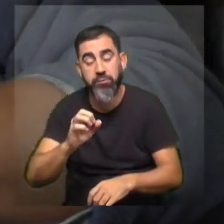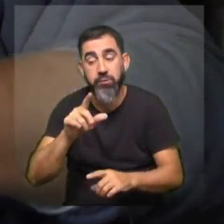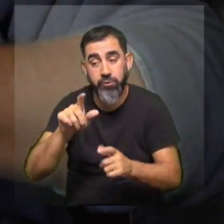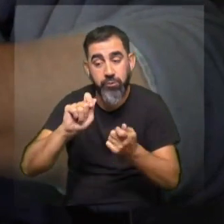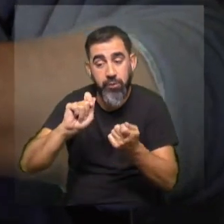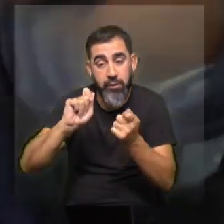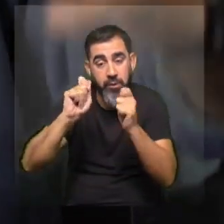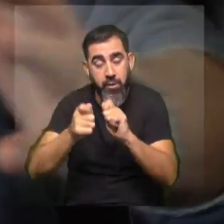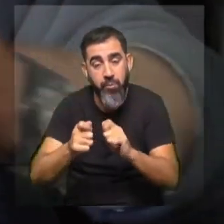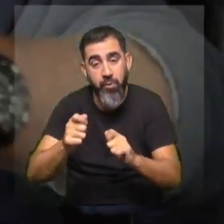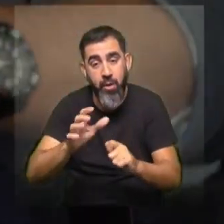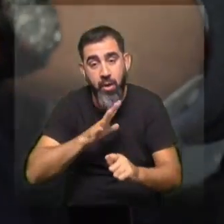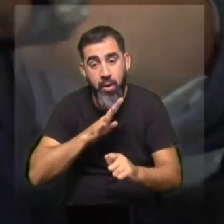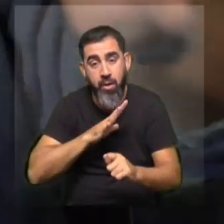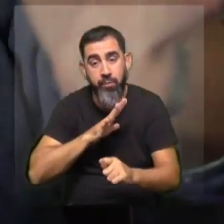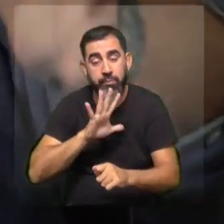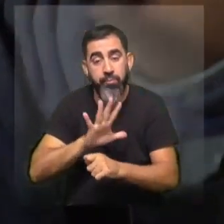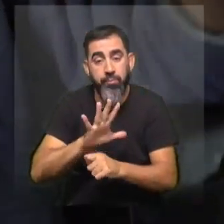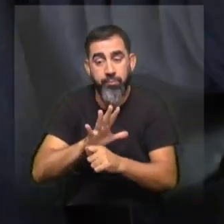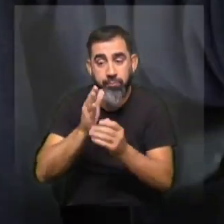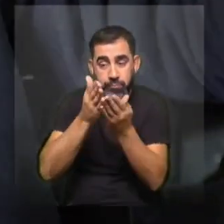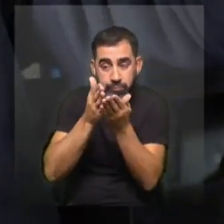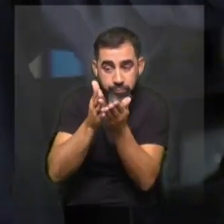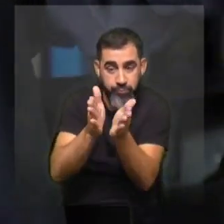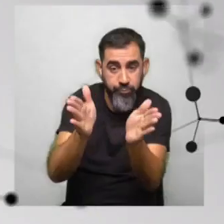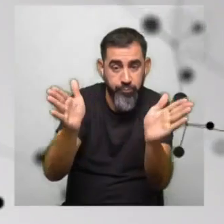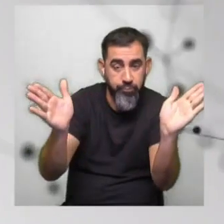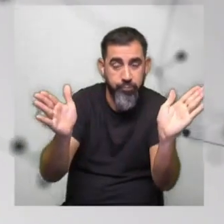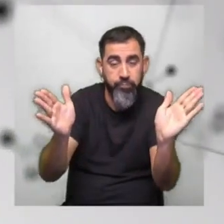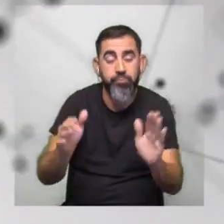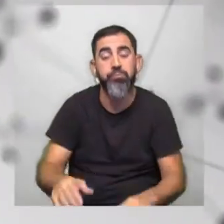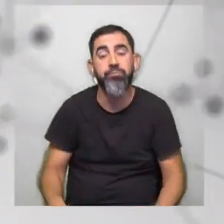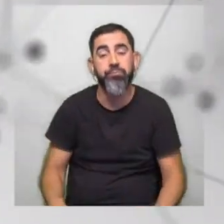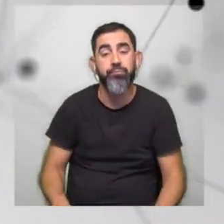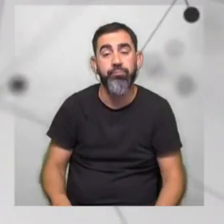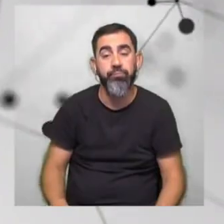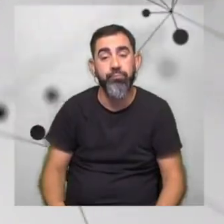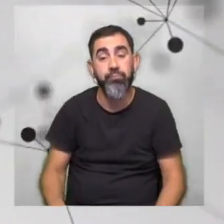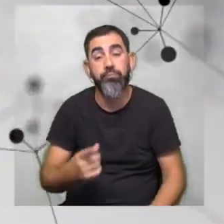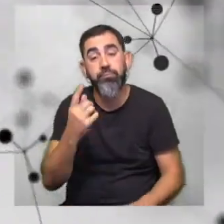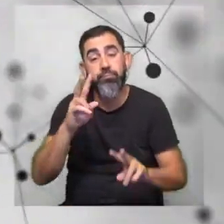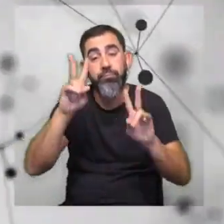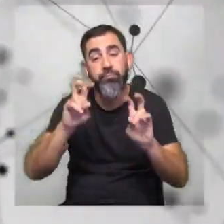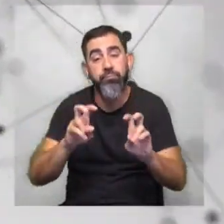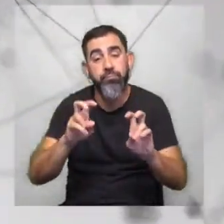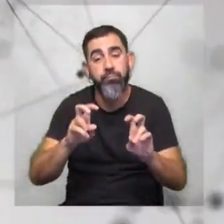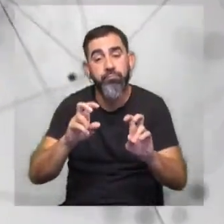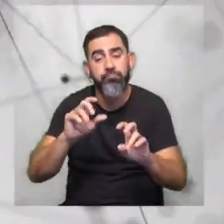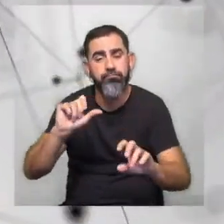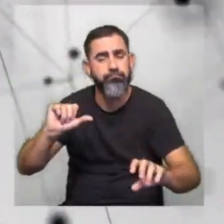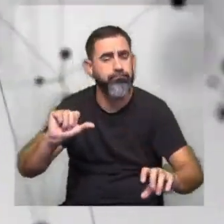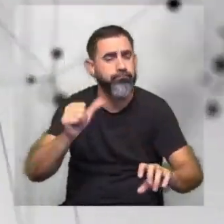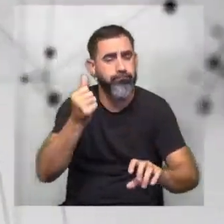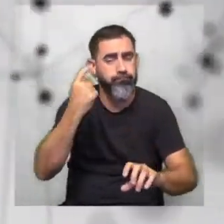saltos generaba como que se iba abriendo el campo cada vez más. El tema fue la proeza tecnológica,